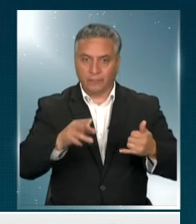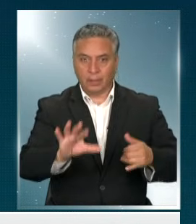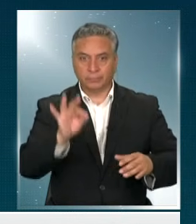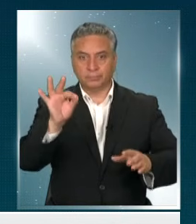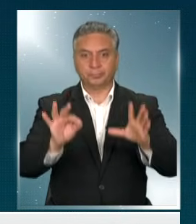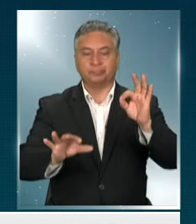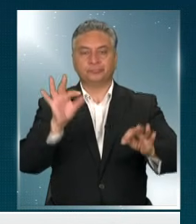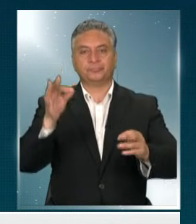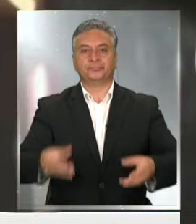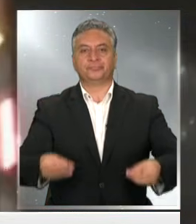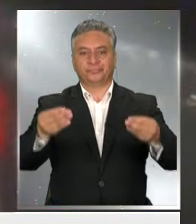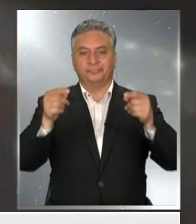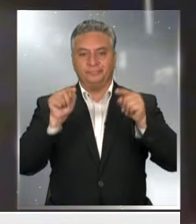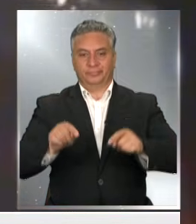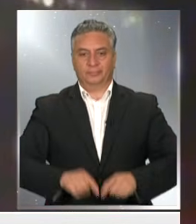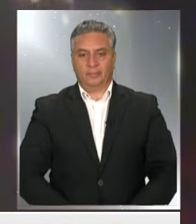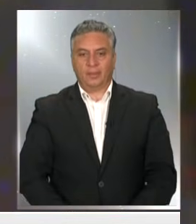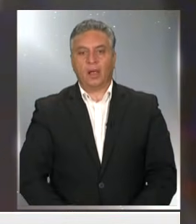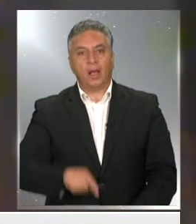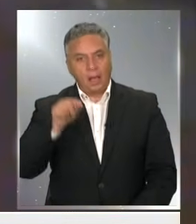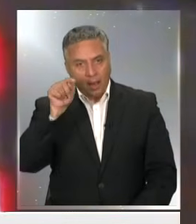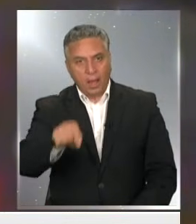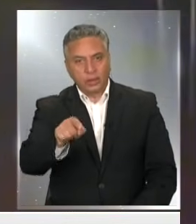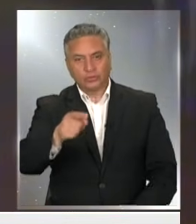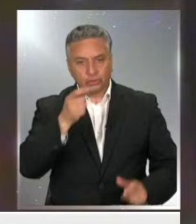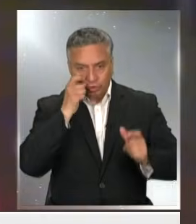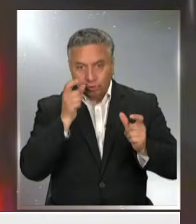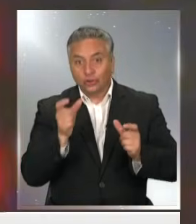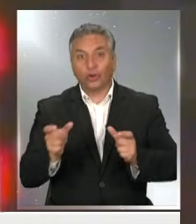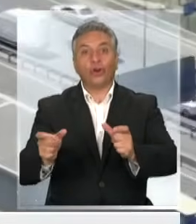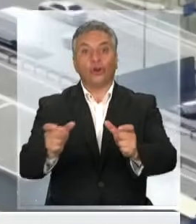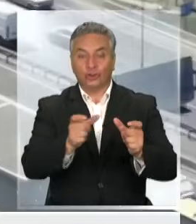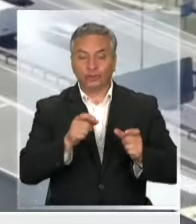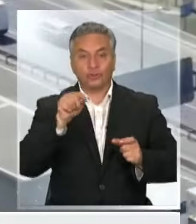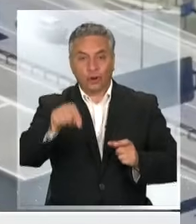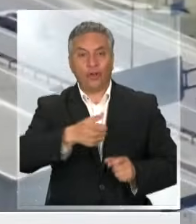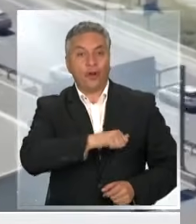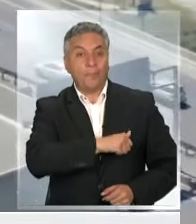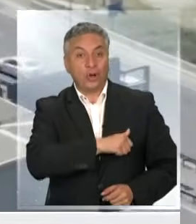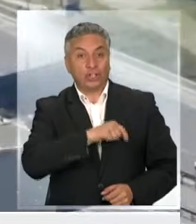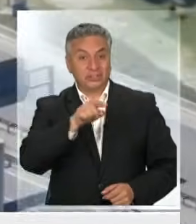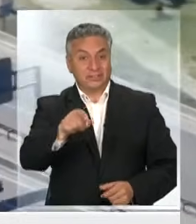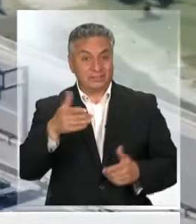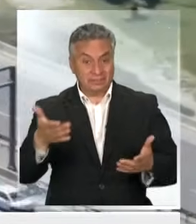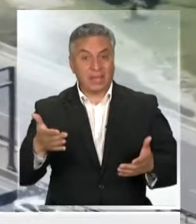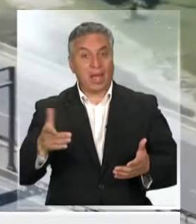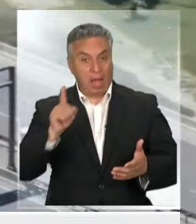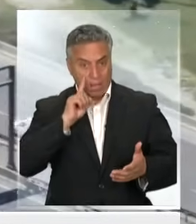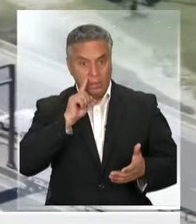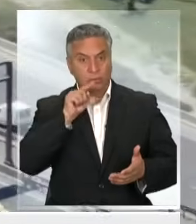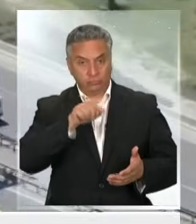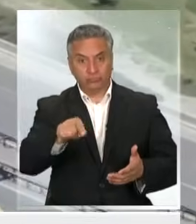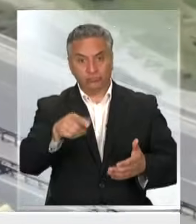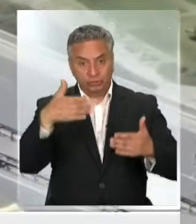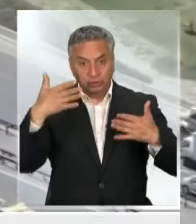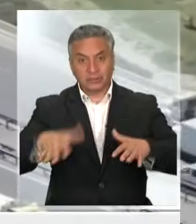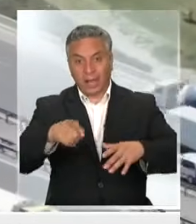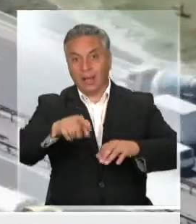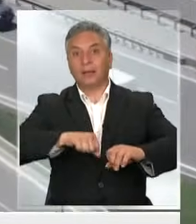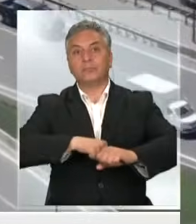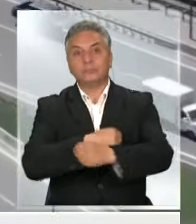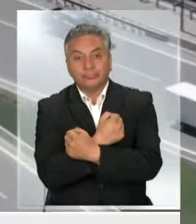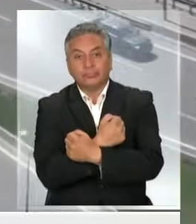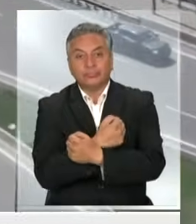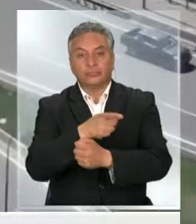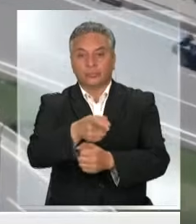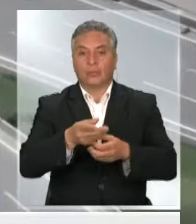El camión sigue su curso, pero ahora bajo el control de agentes encubiertos de la policía uniformada que acompañan a los ya imputados a realizar